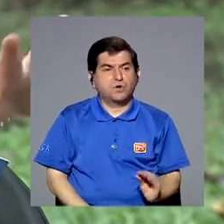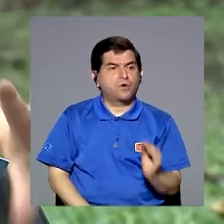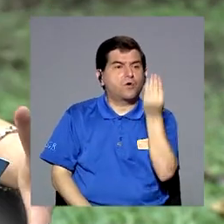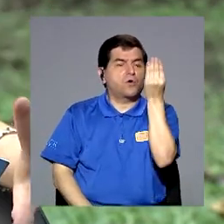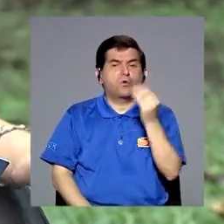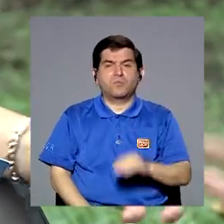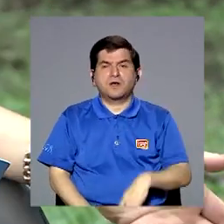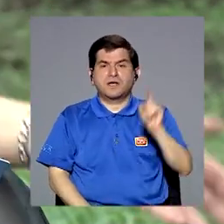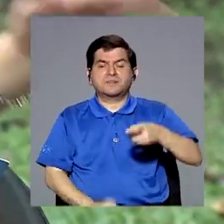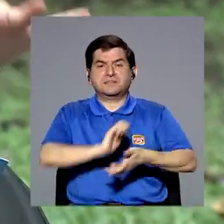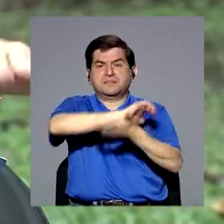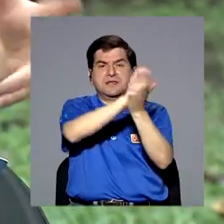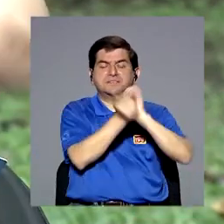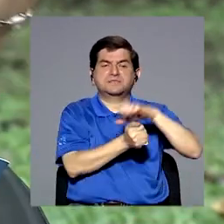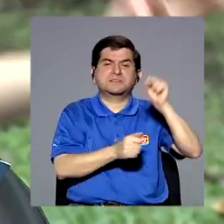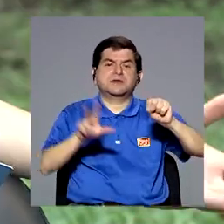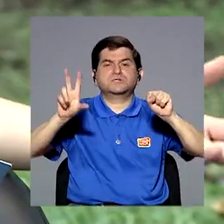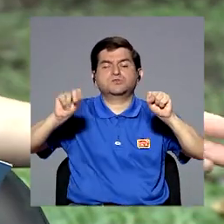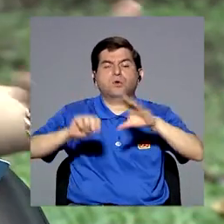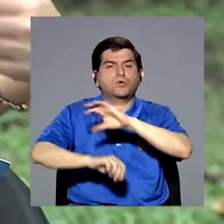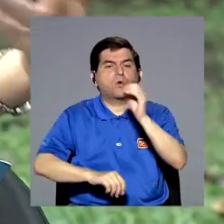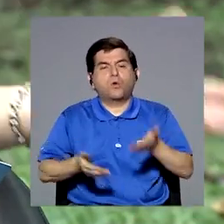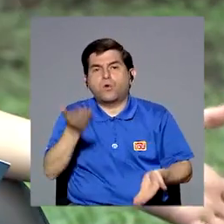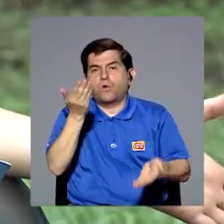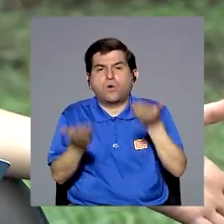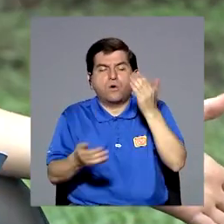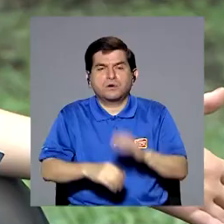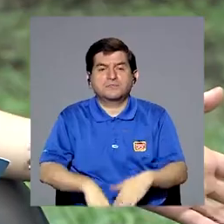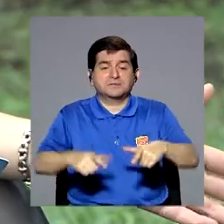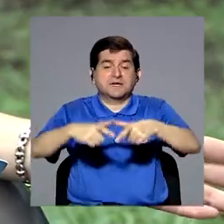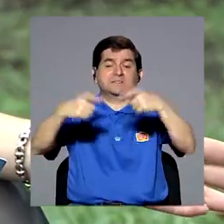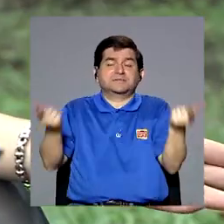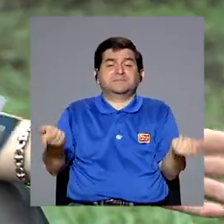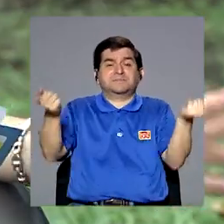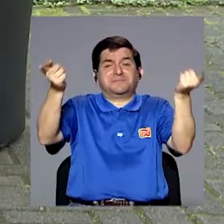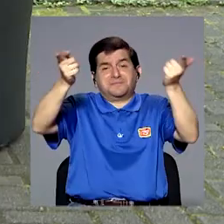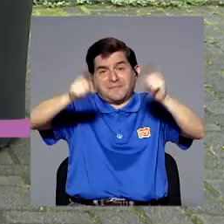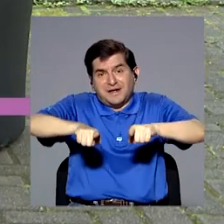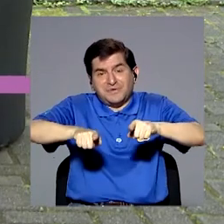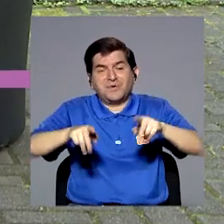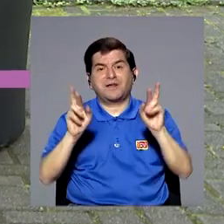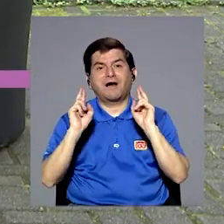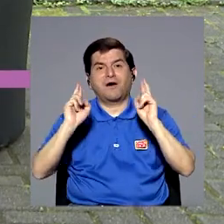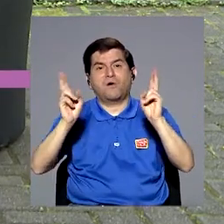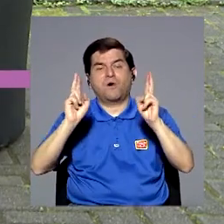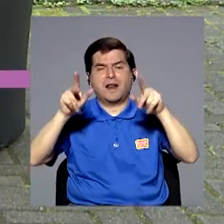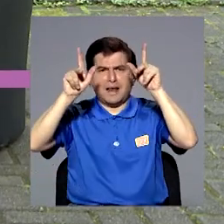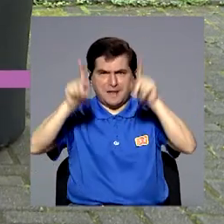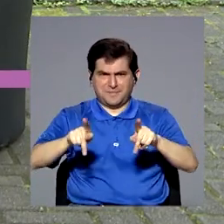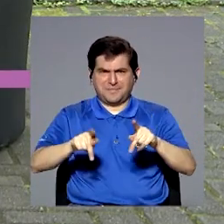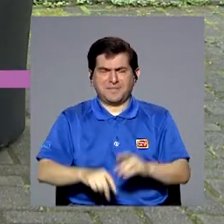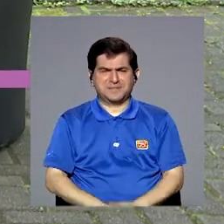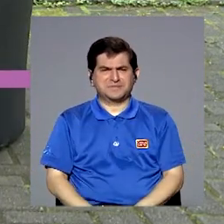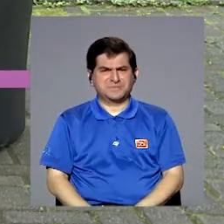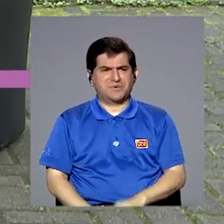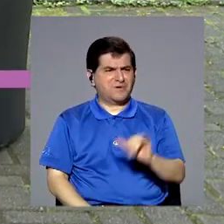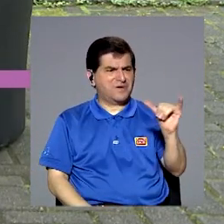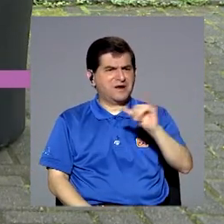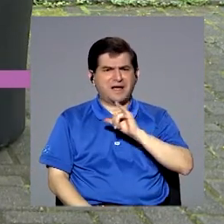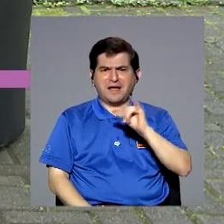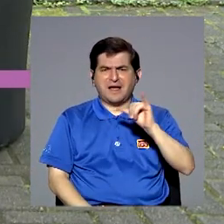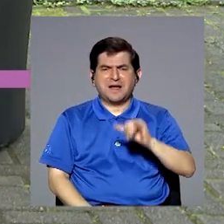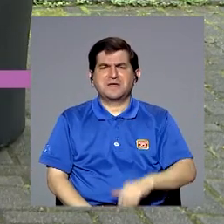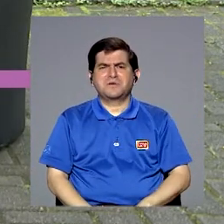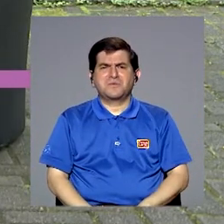posibilidad de tener que cambiar eso o no, que más bien se encuentran, que tal vez es la mayoría de los casos, ojalá, ¿verdad?, de personas que encuentran a sus mismos